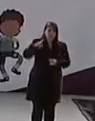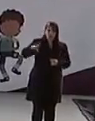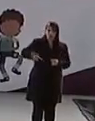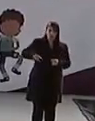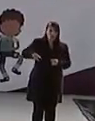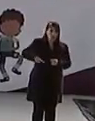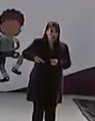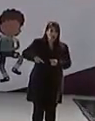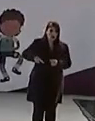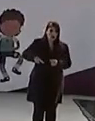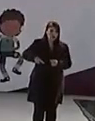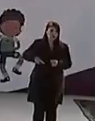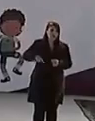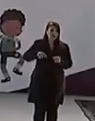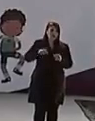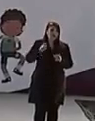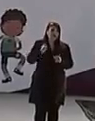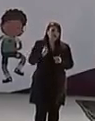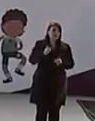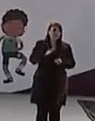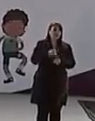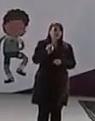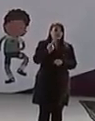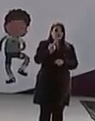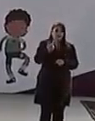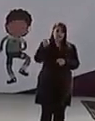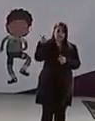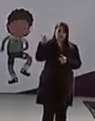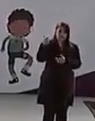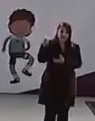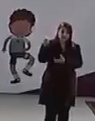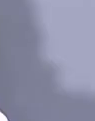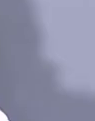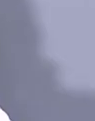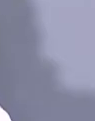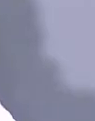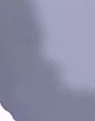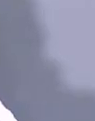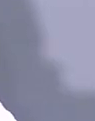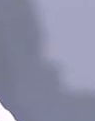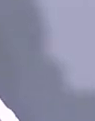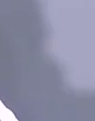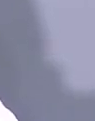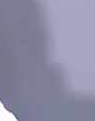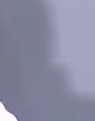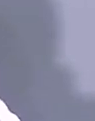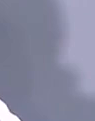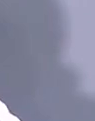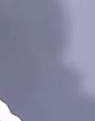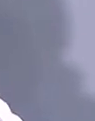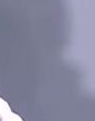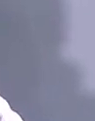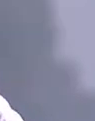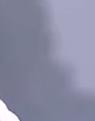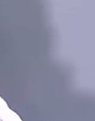preciso porque el presupuesto es dinero del pueblo nosotros somos simplemente